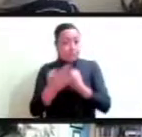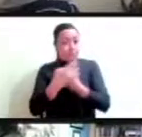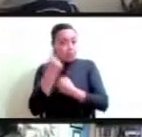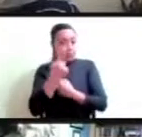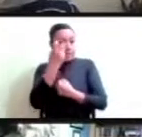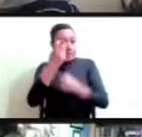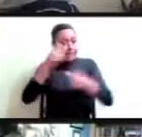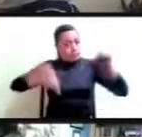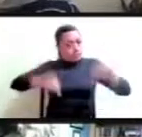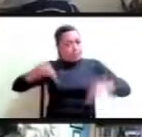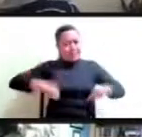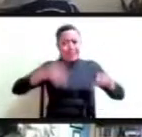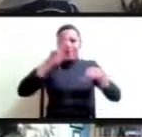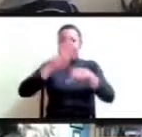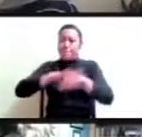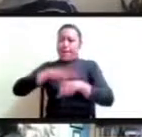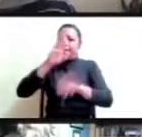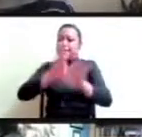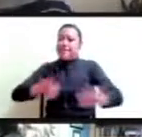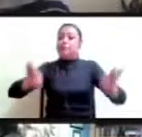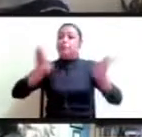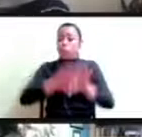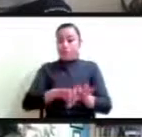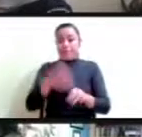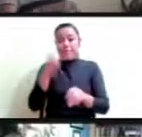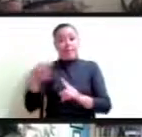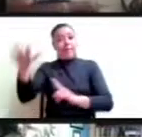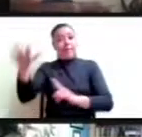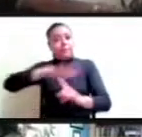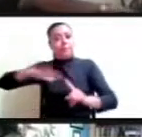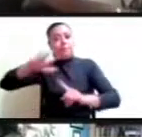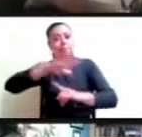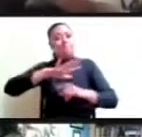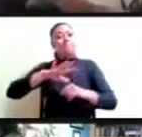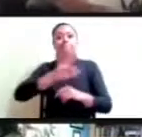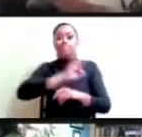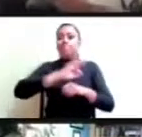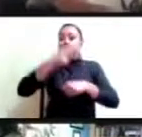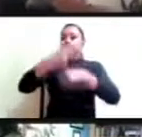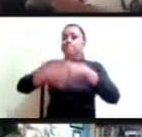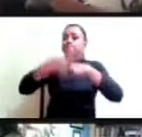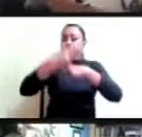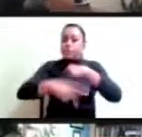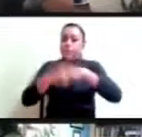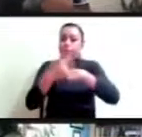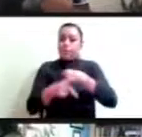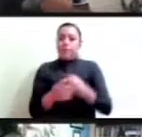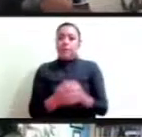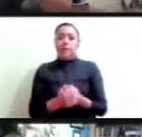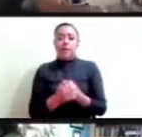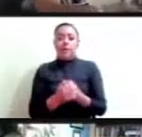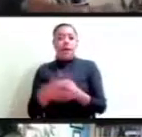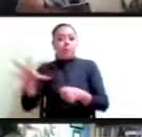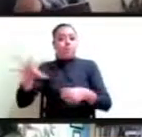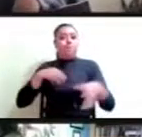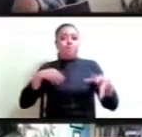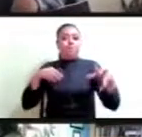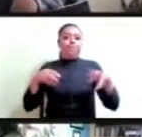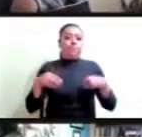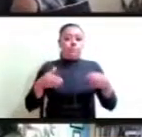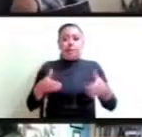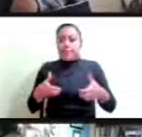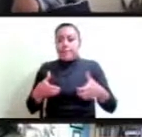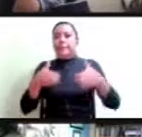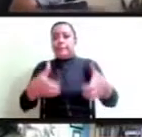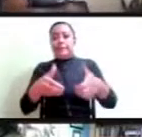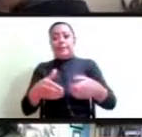esencial, este sector se exponía de forma directa a los contagios en las calles durante el cumplimiento de